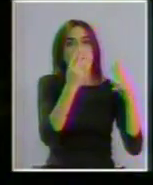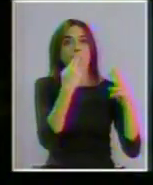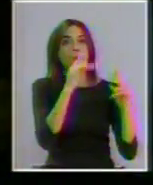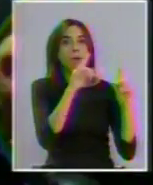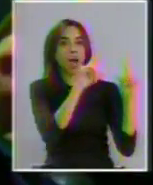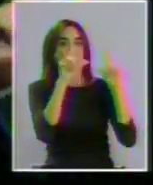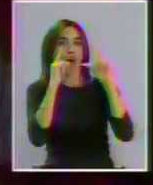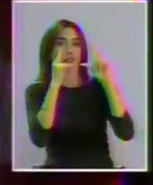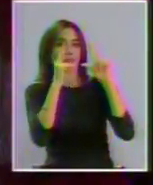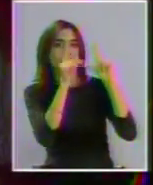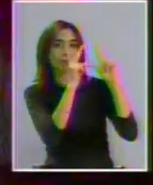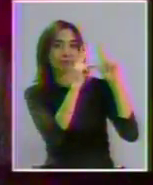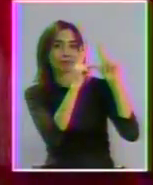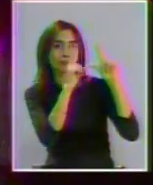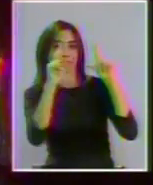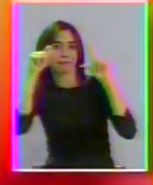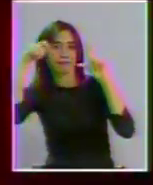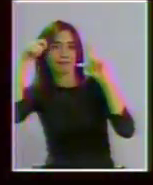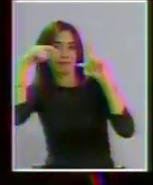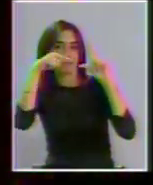adelanto.